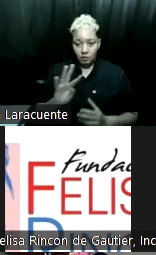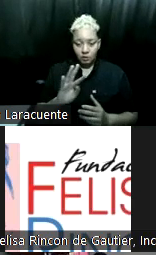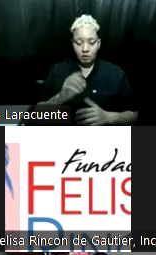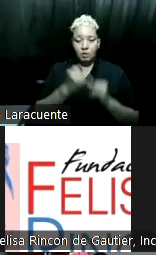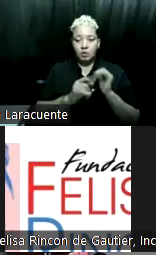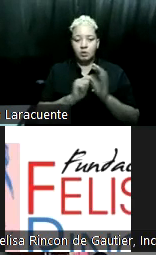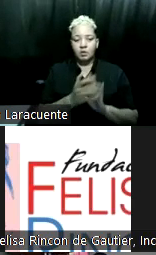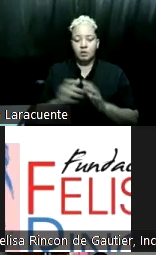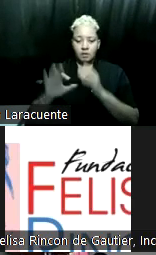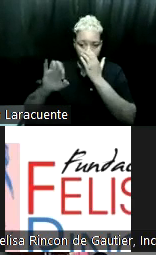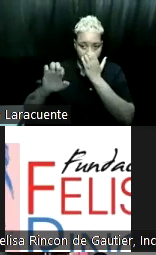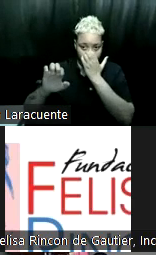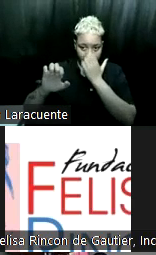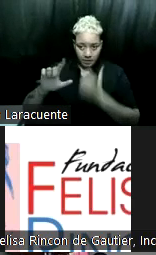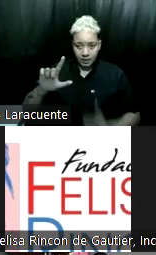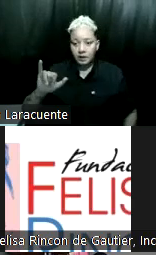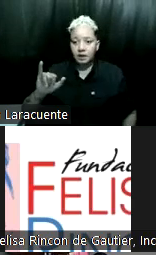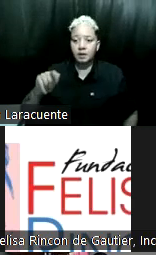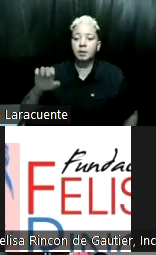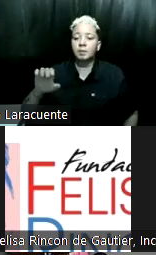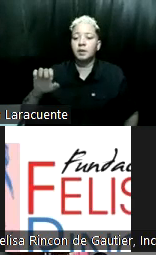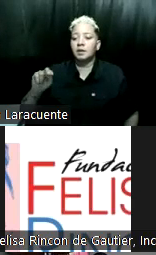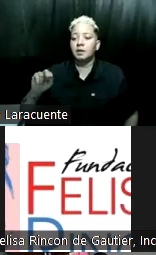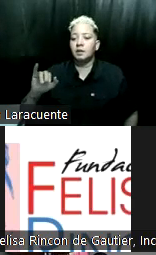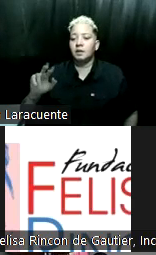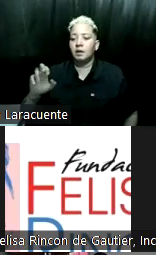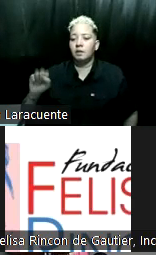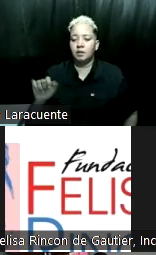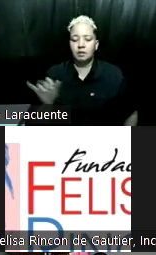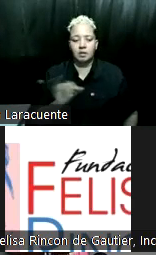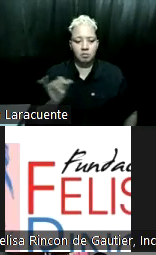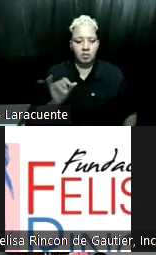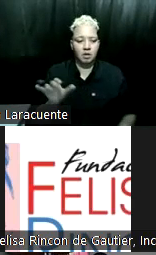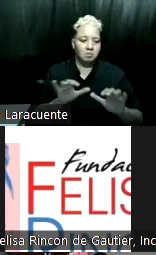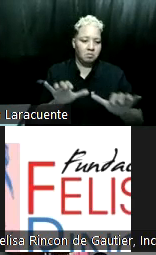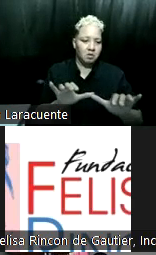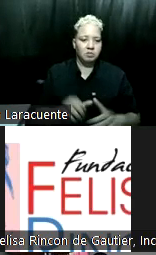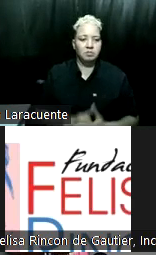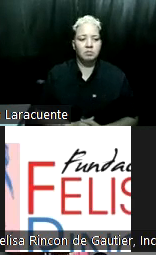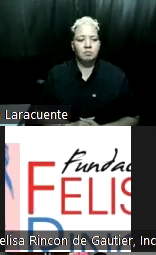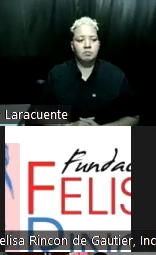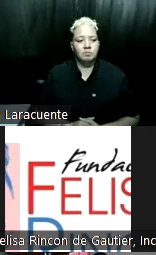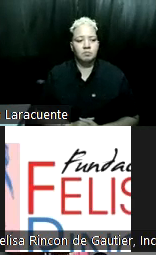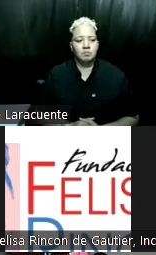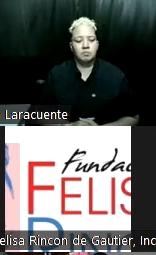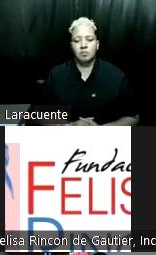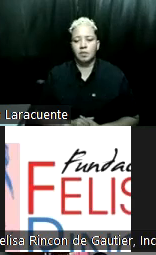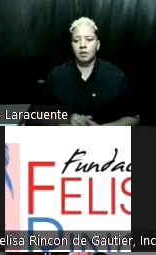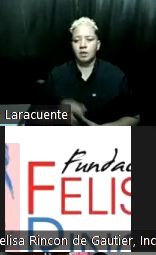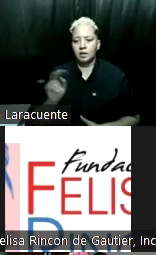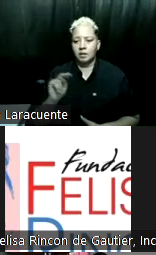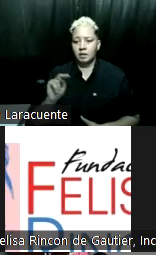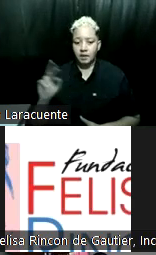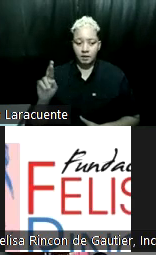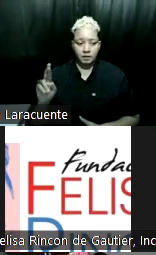Felipe Nieves, Pipe Nieves, también haciendo lo propio. Neftalí Rivera, número 16